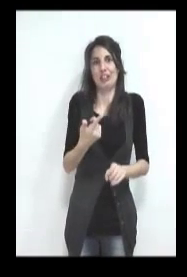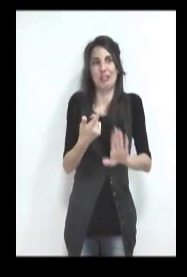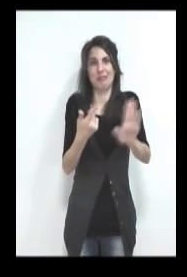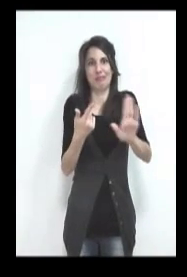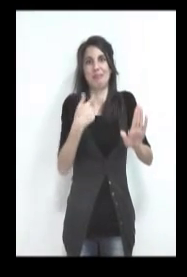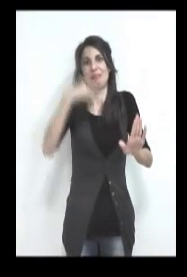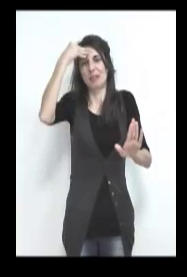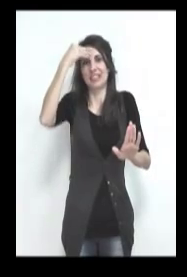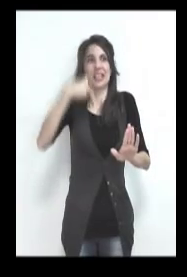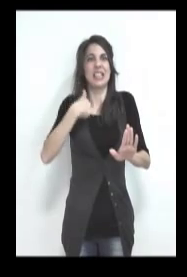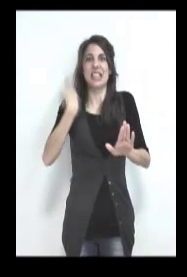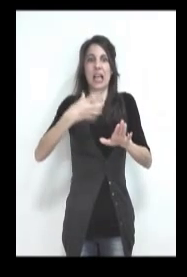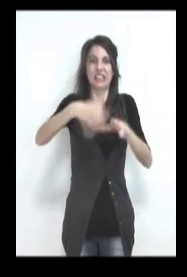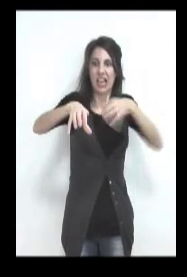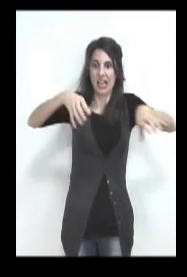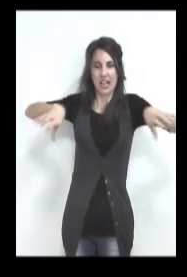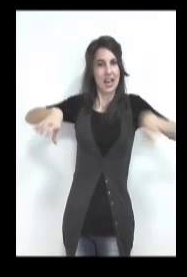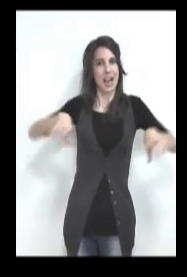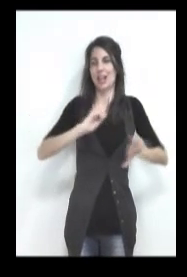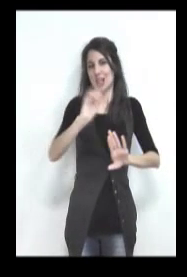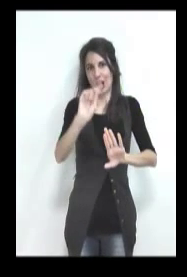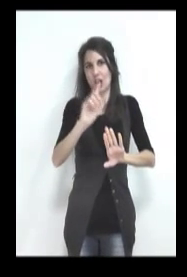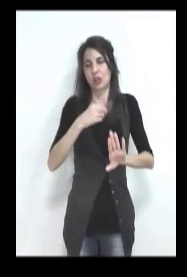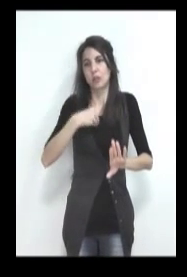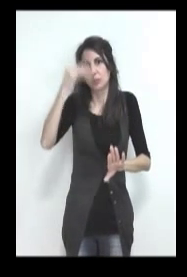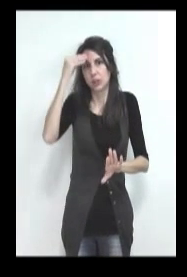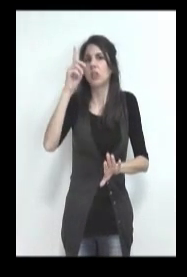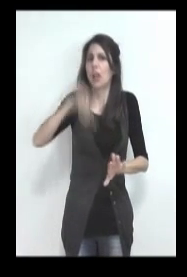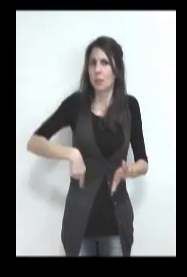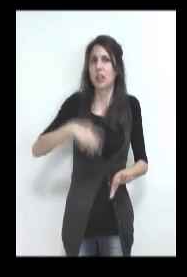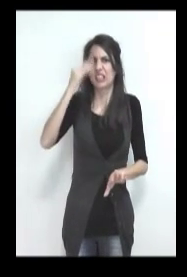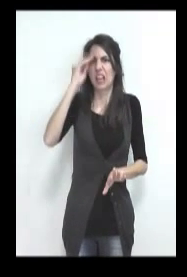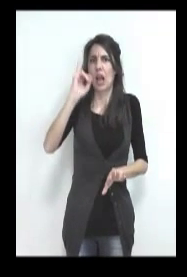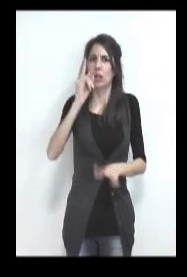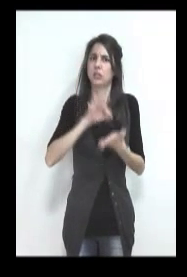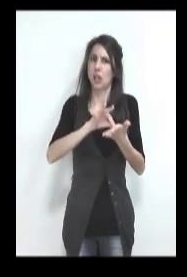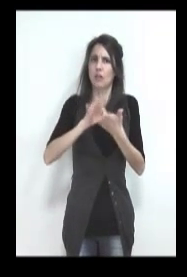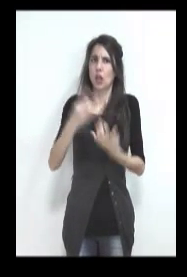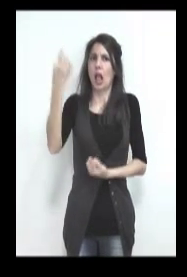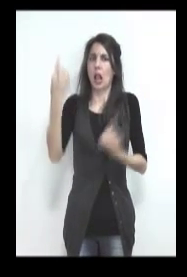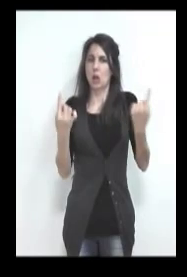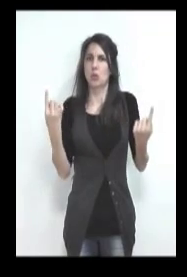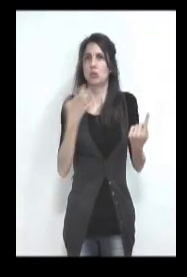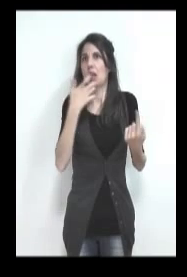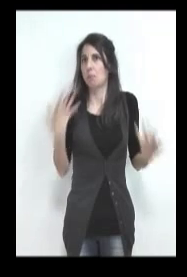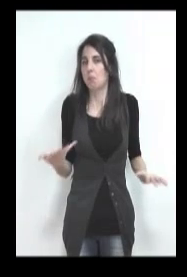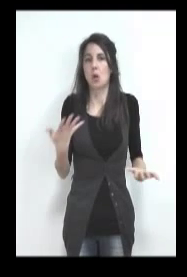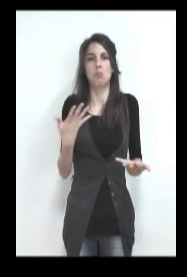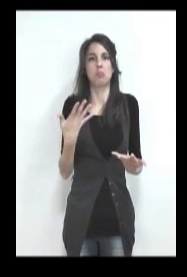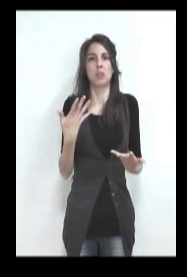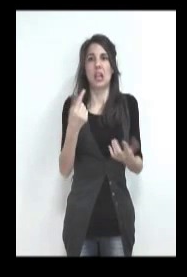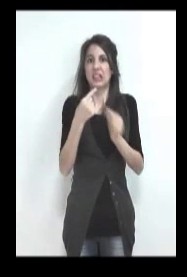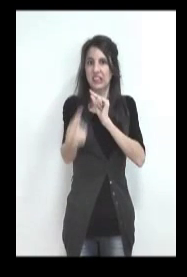a segregar. No creo que esa sea la segregación. También creo que hay servicios que, pues el servicio de